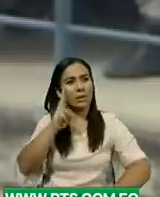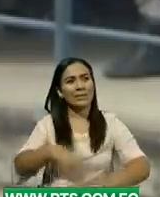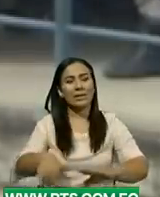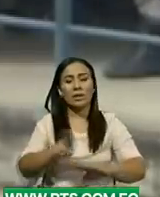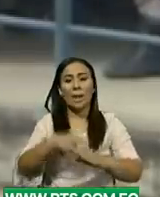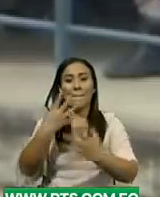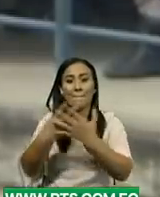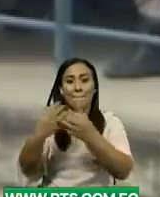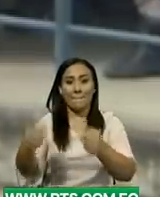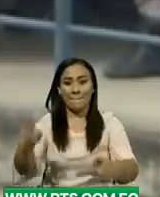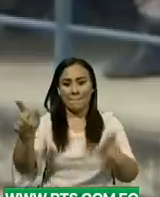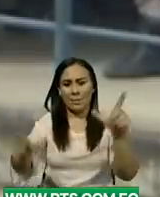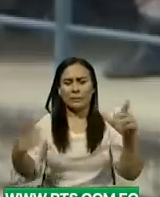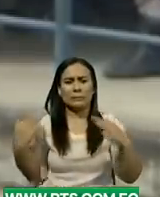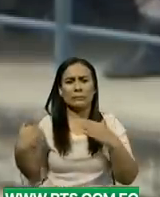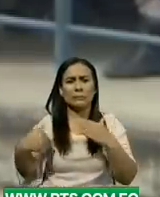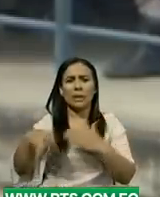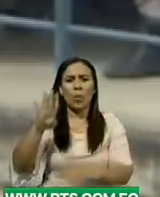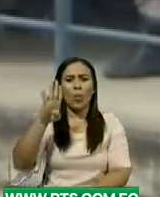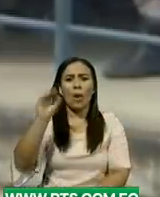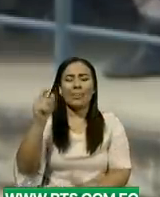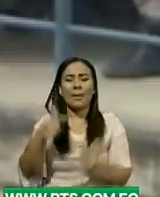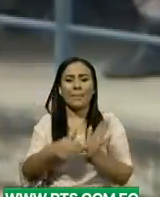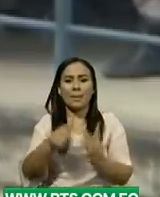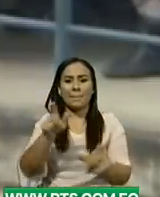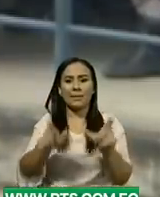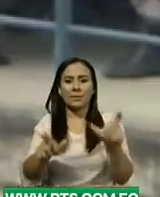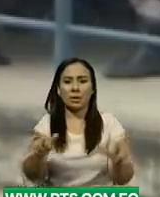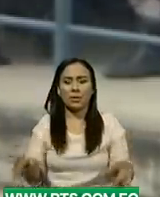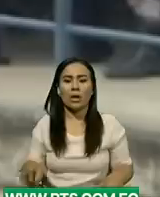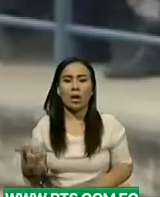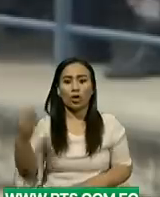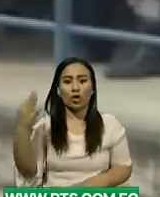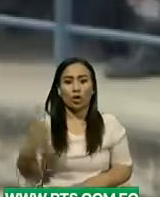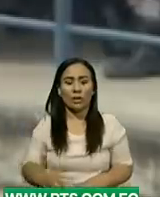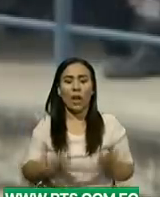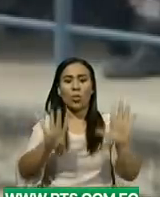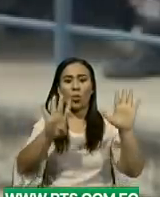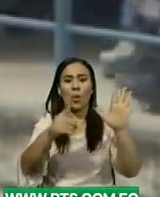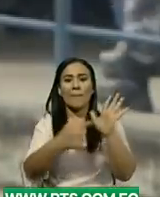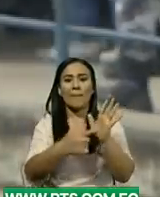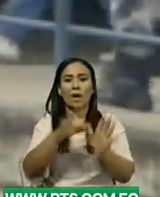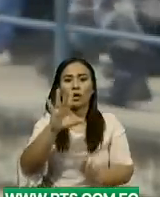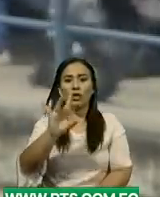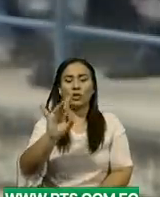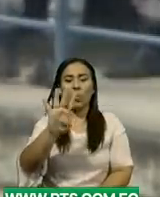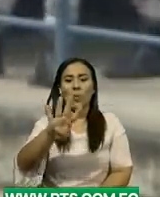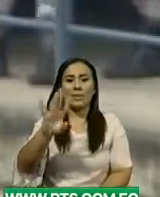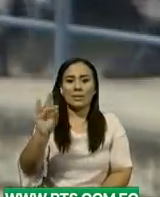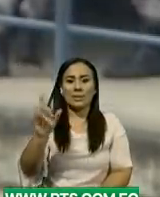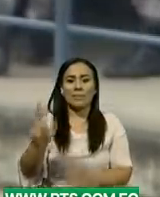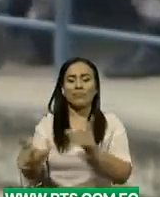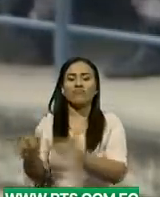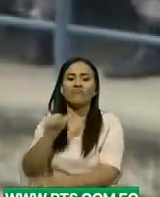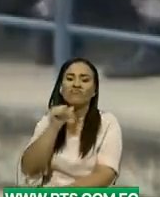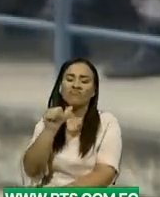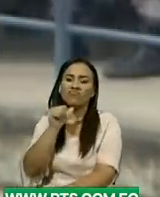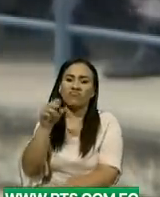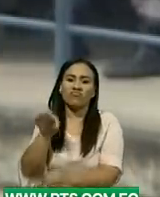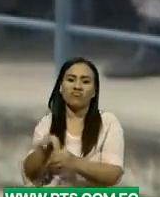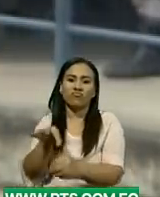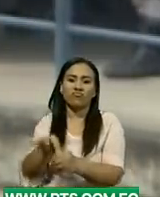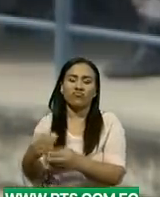carcelaria a nivel nacional supera las 40.000 personas. De ese total, 9.847 aún no cuentan con una